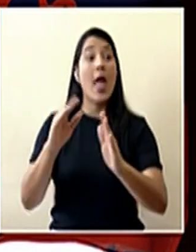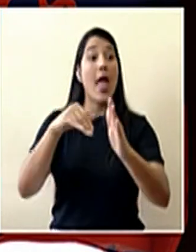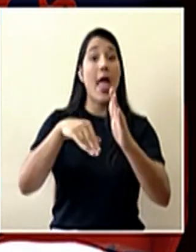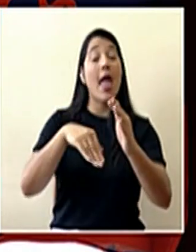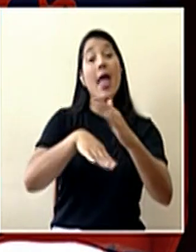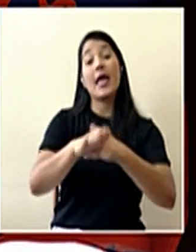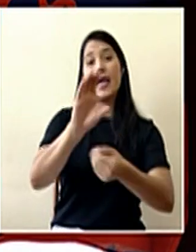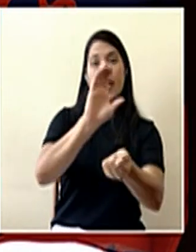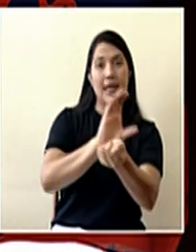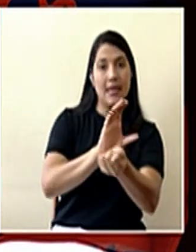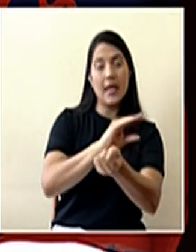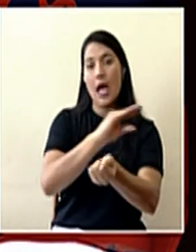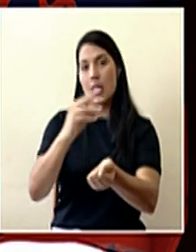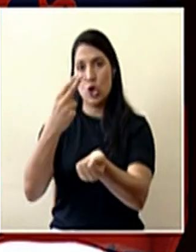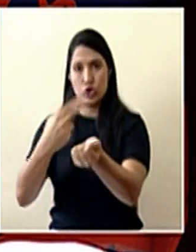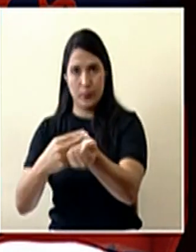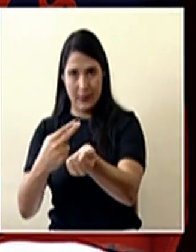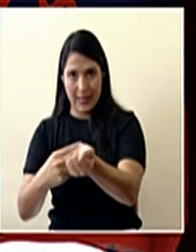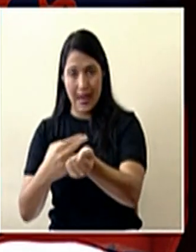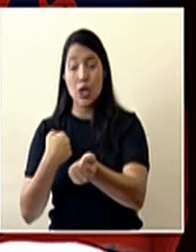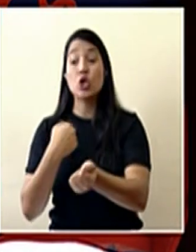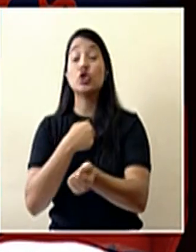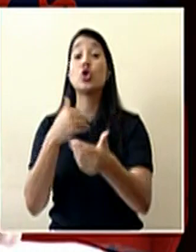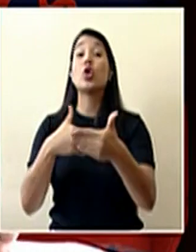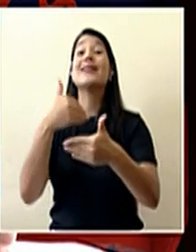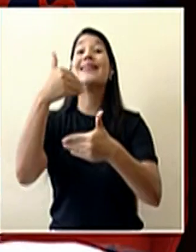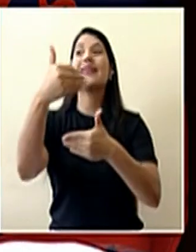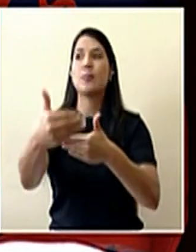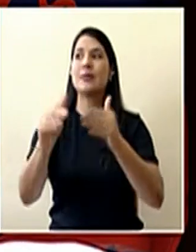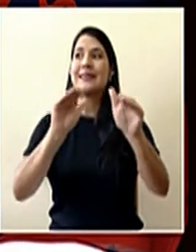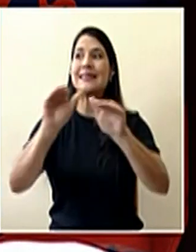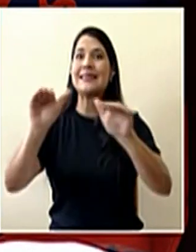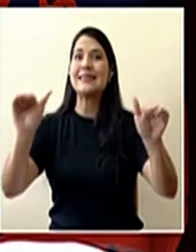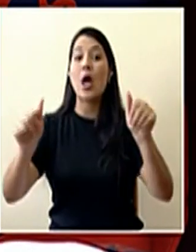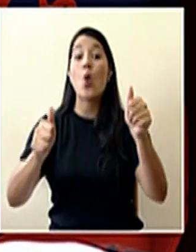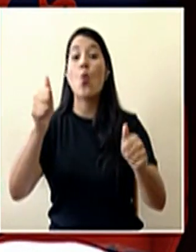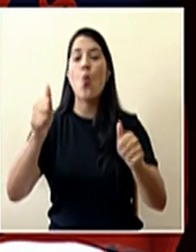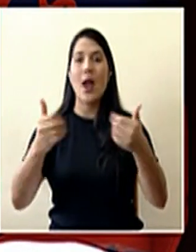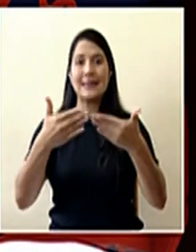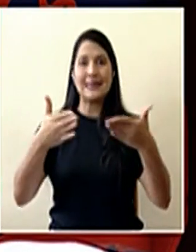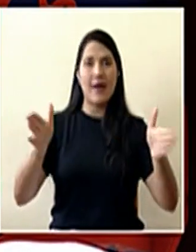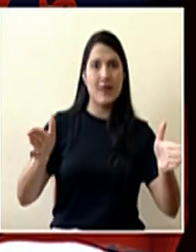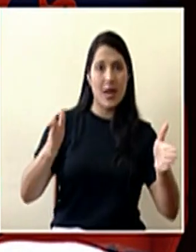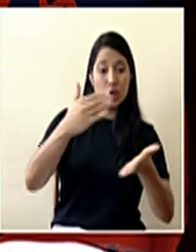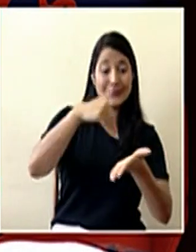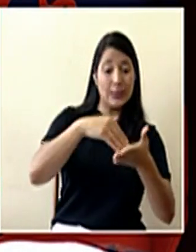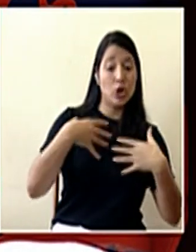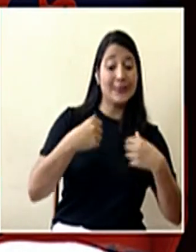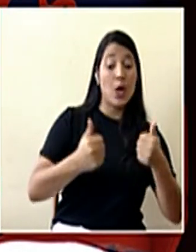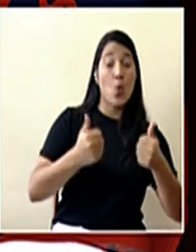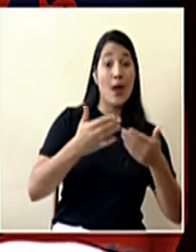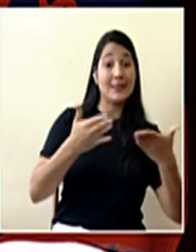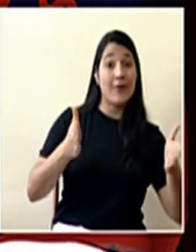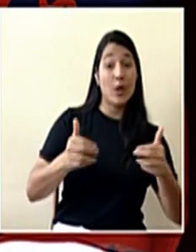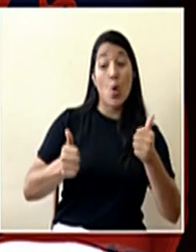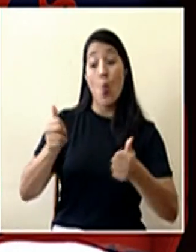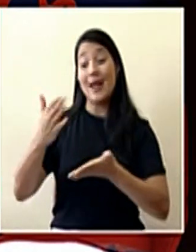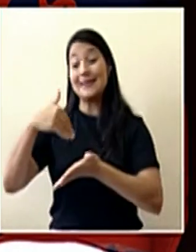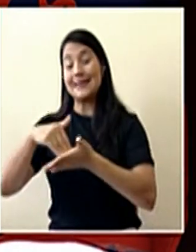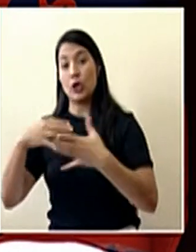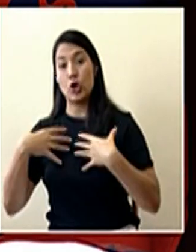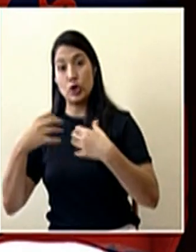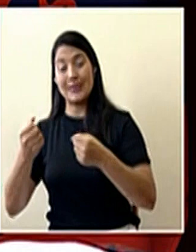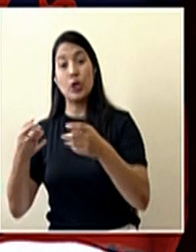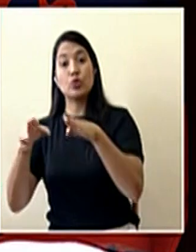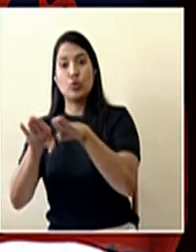hospitalario. Posteriormente nosotros vamos a emitir un listado de cuáles centros están abiertos y cuáles centros no están abiertos, pero sí se van a mantener a nivel hospitalario